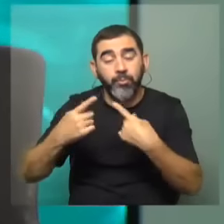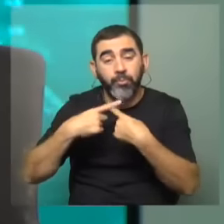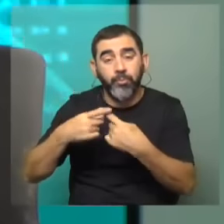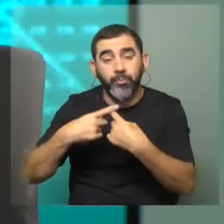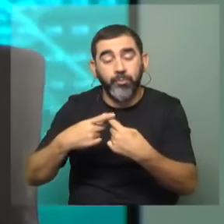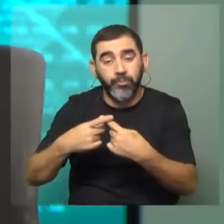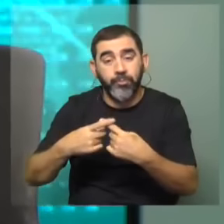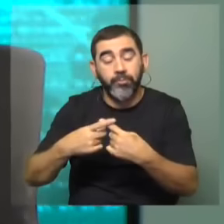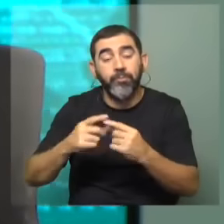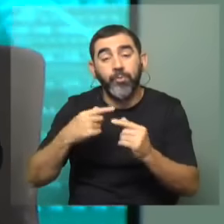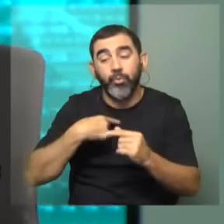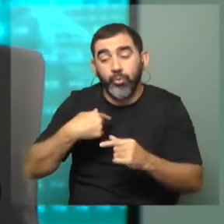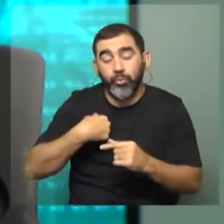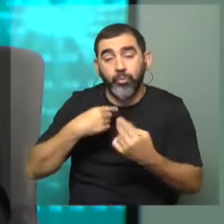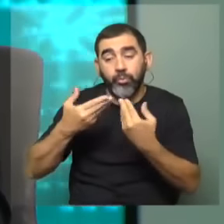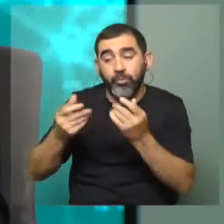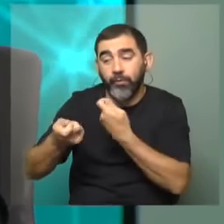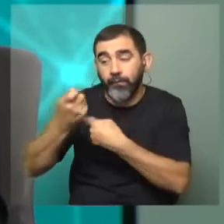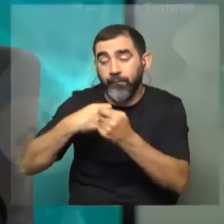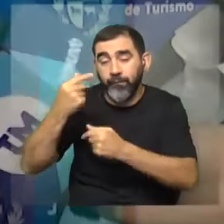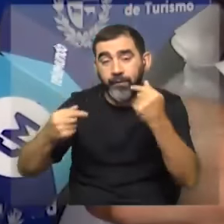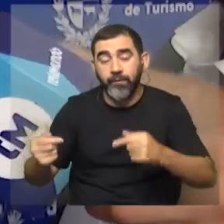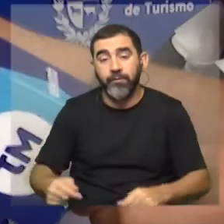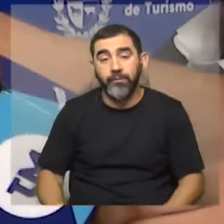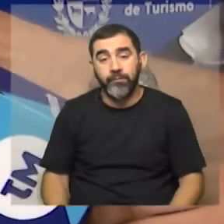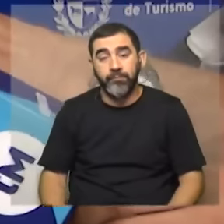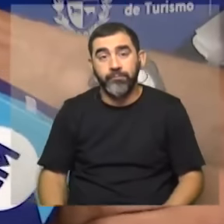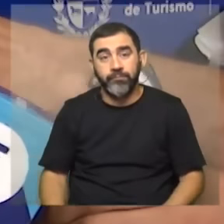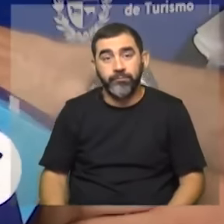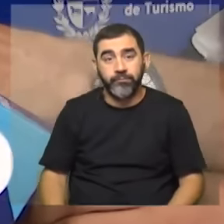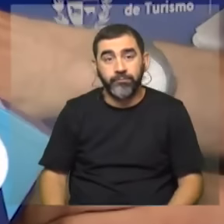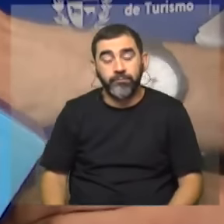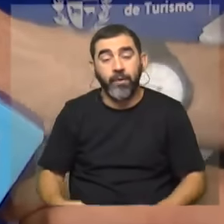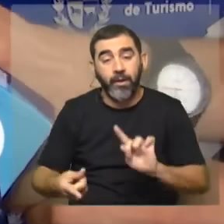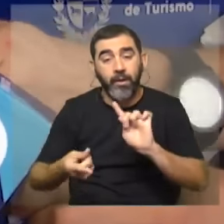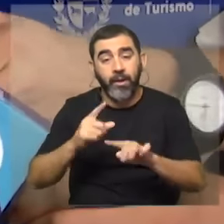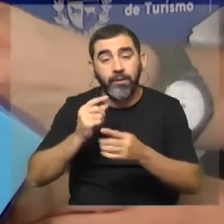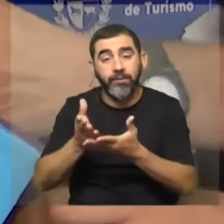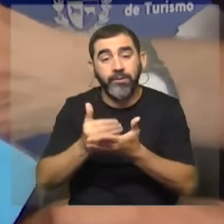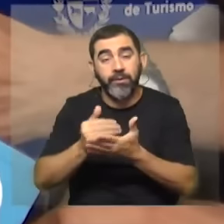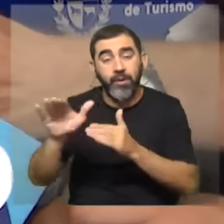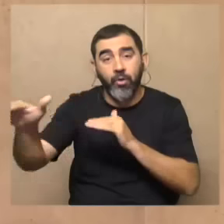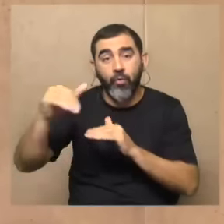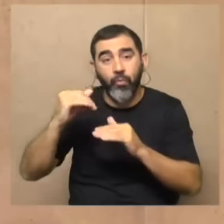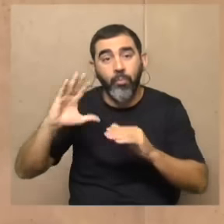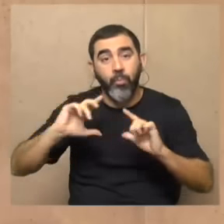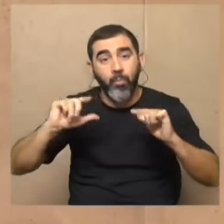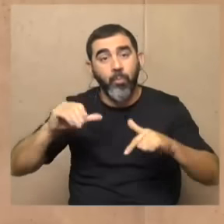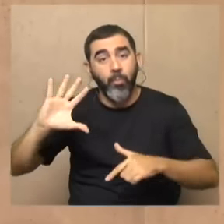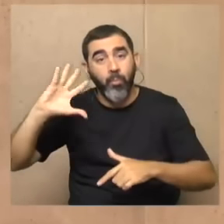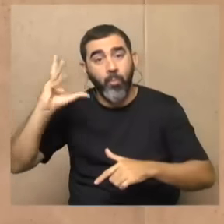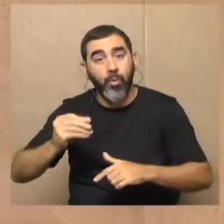su cartera se encarga de abrir mercados entiendo que cancillería convocó a la embajadora por